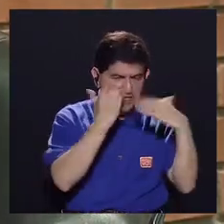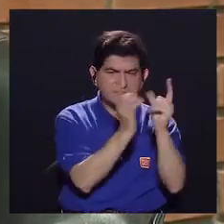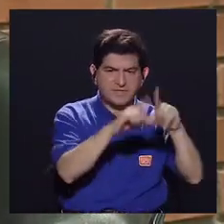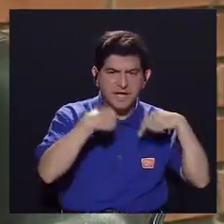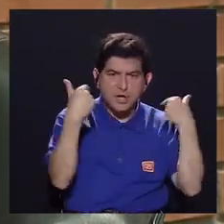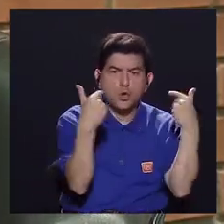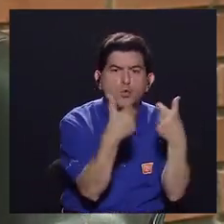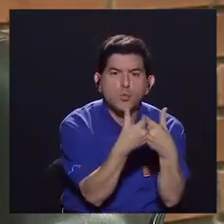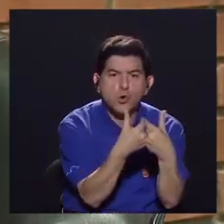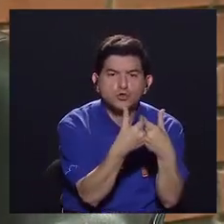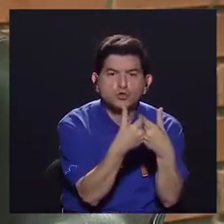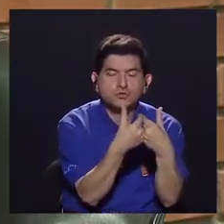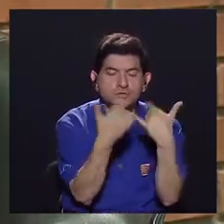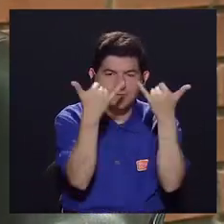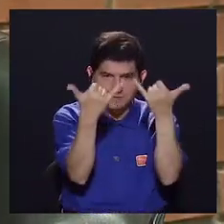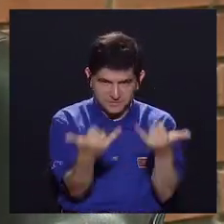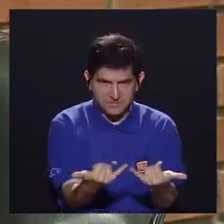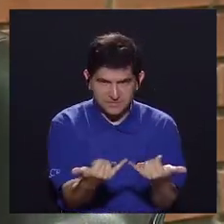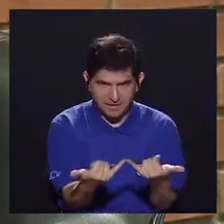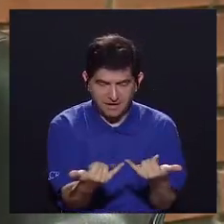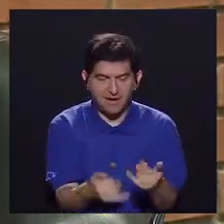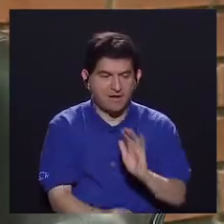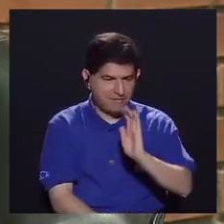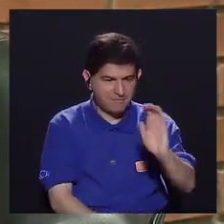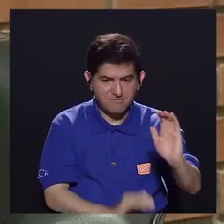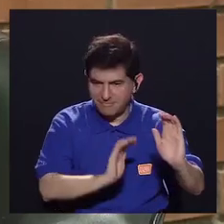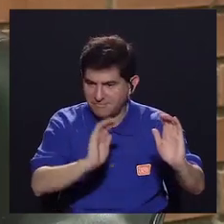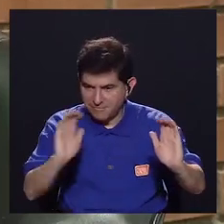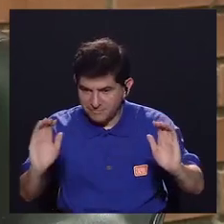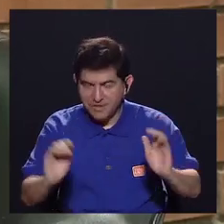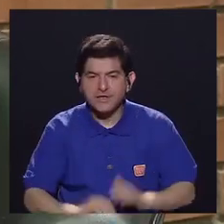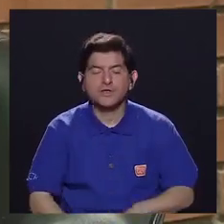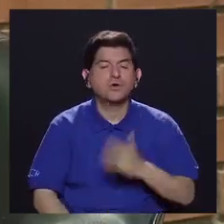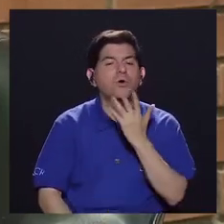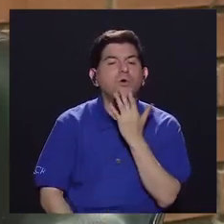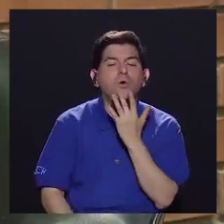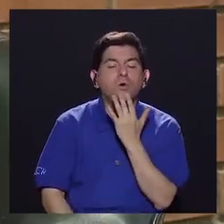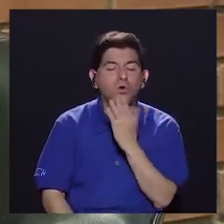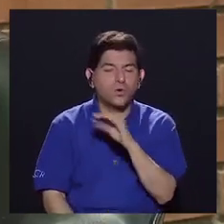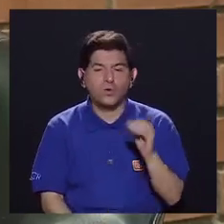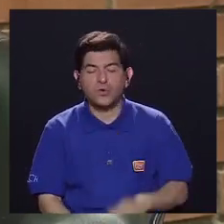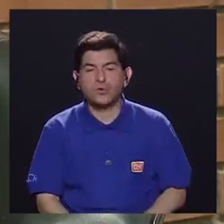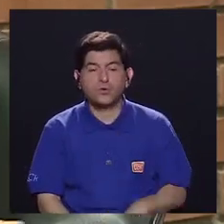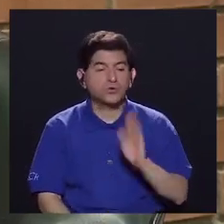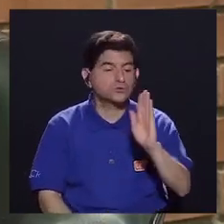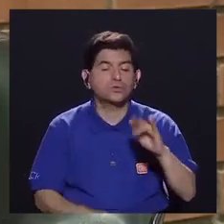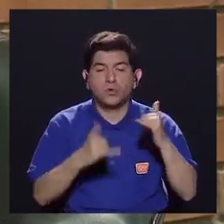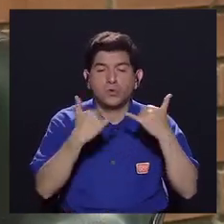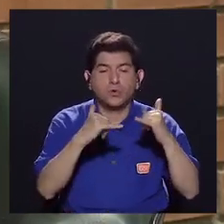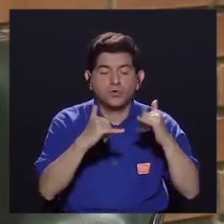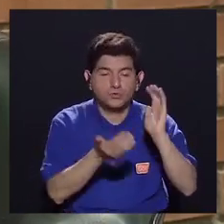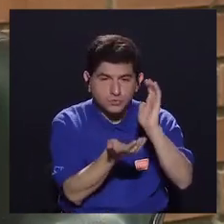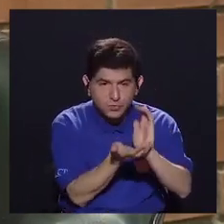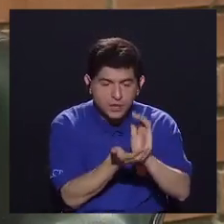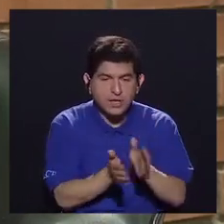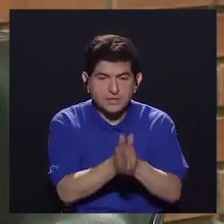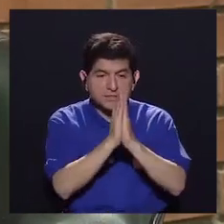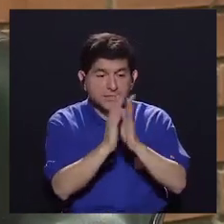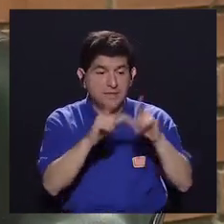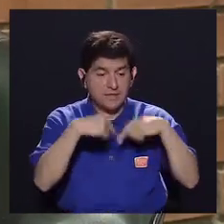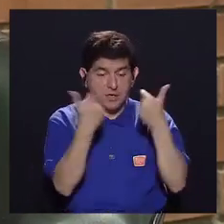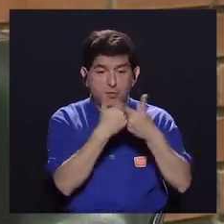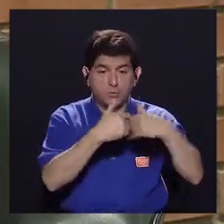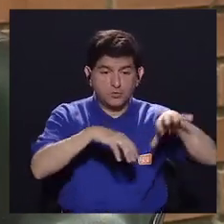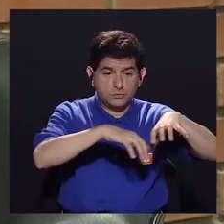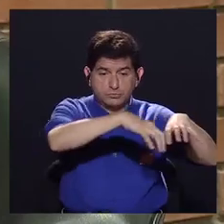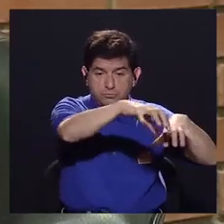de clasificar, de poder hacer grupos. Entonces, con solo el hecho de que le pongamos a los niños o colores o sus juguetes y